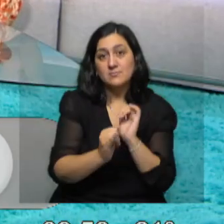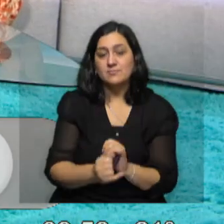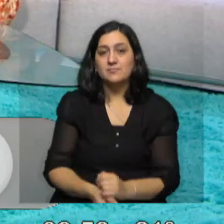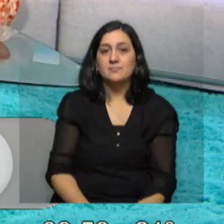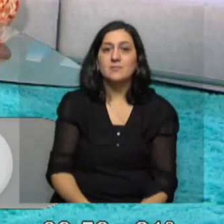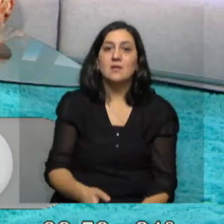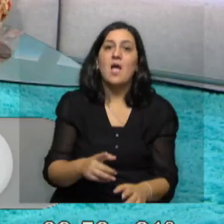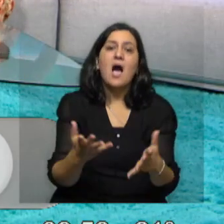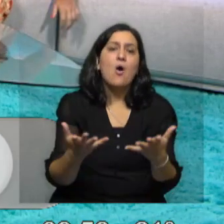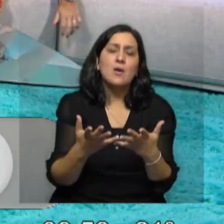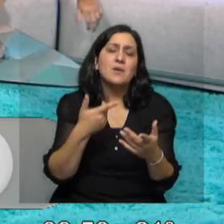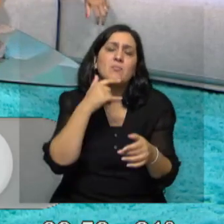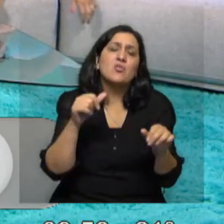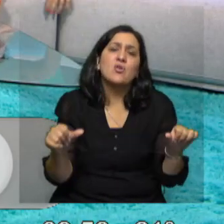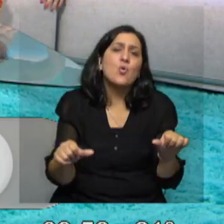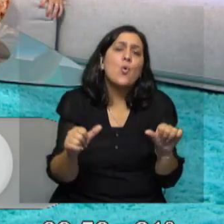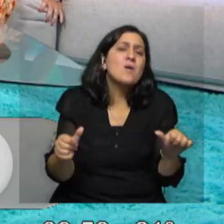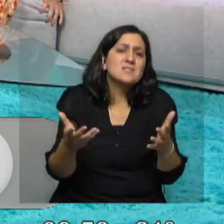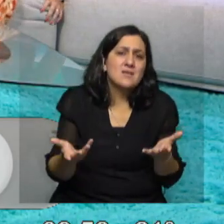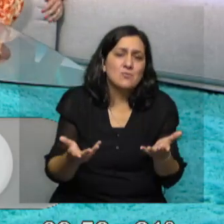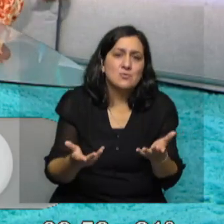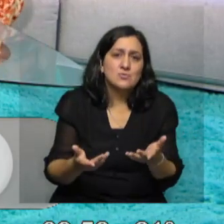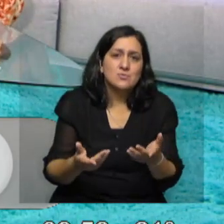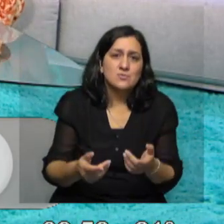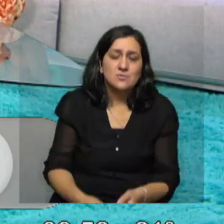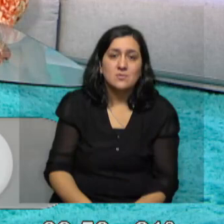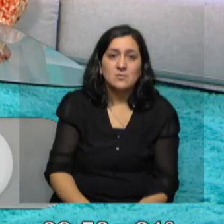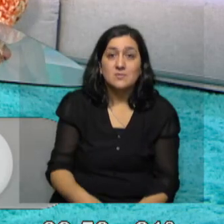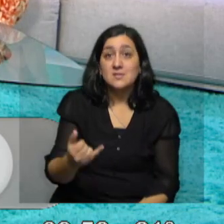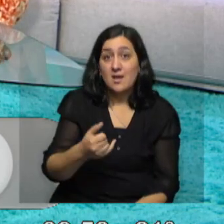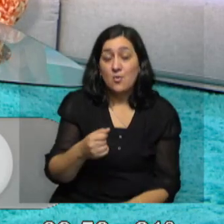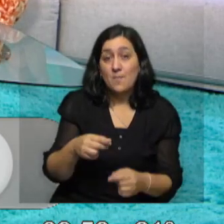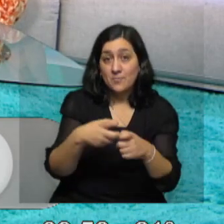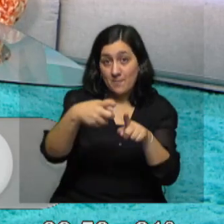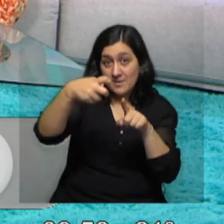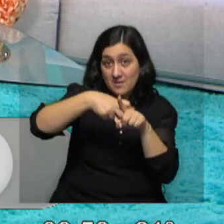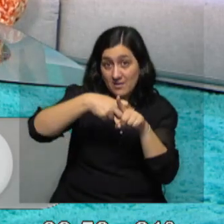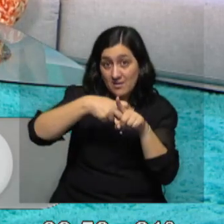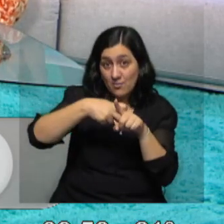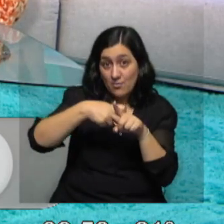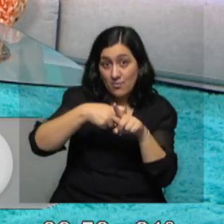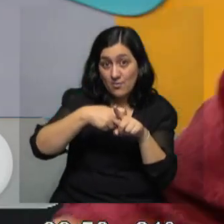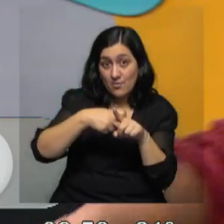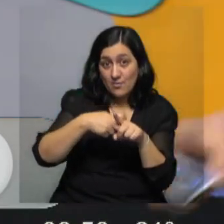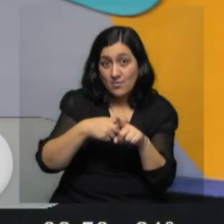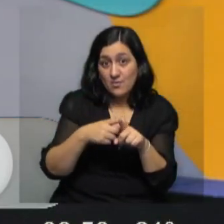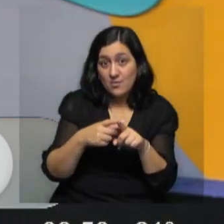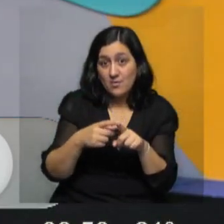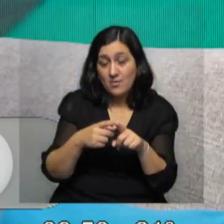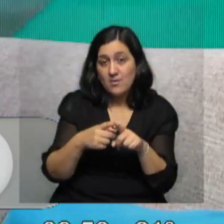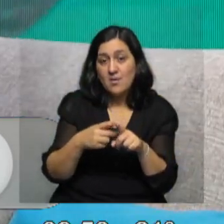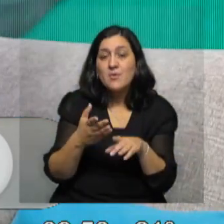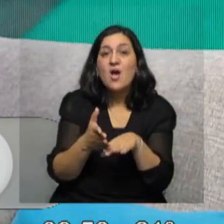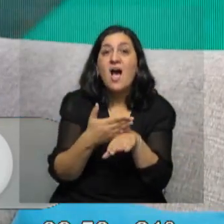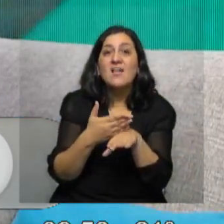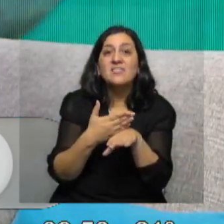nada. ¿Qué nunca, hacemos? Nunca vi uno de estos. Ahora, me curiosidad también. ¿Qué yo tenemos para que abrirlo? Hacer cuando tenemos un preservativo? Busco nada, esto. Está, pero antes